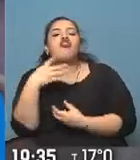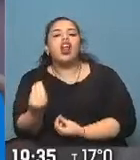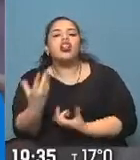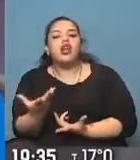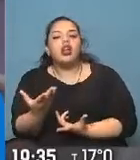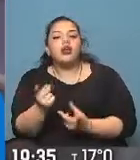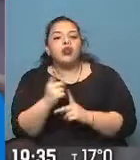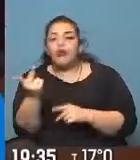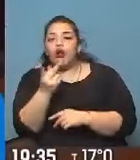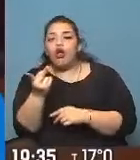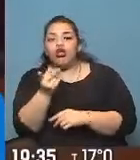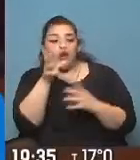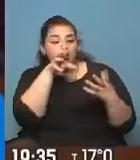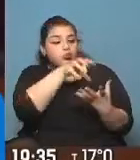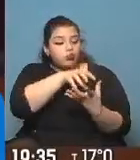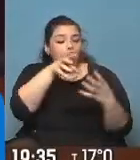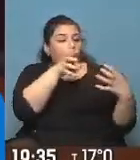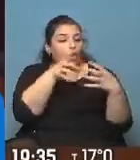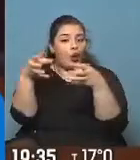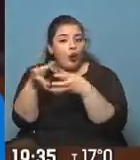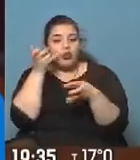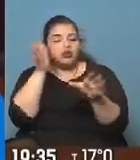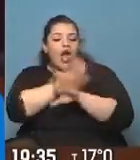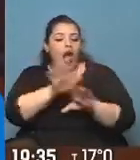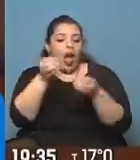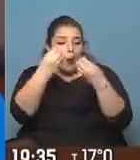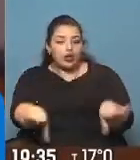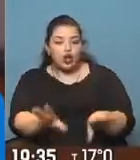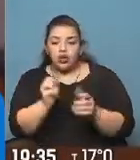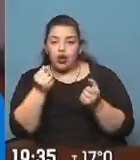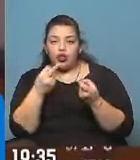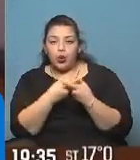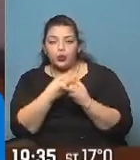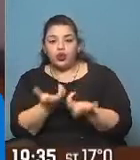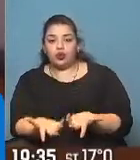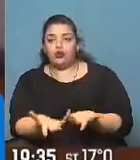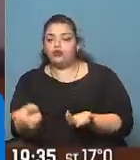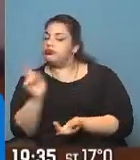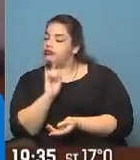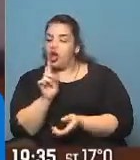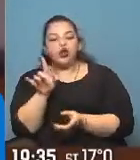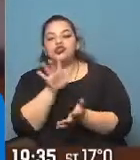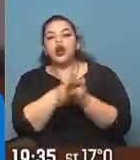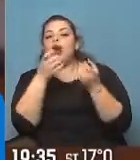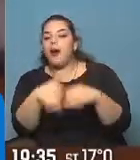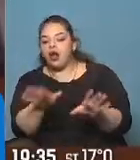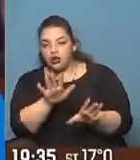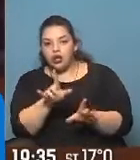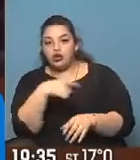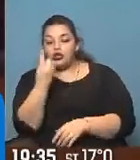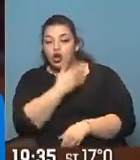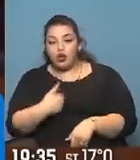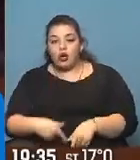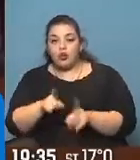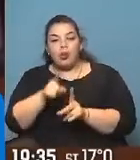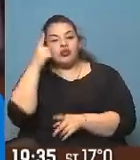de las dos partes no no se trata de ceder porque la verdad es que uno nosotros desde el gobierno tomamos la